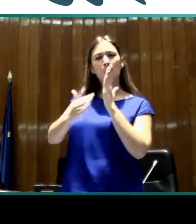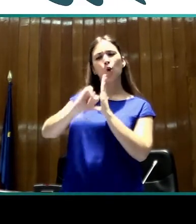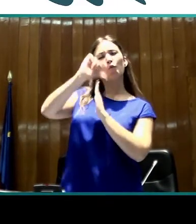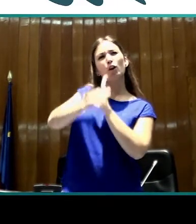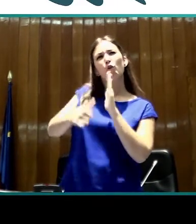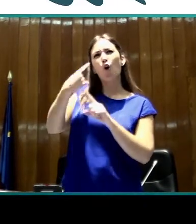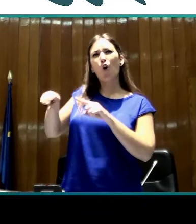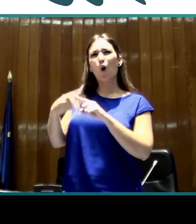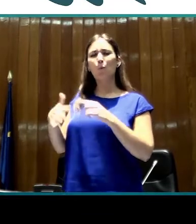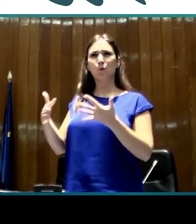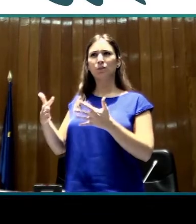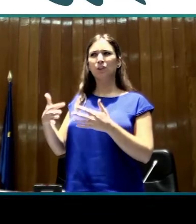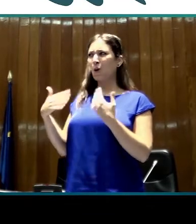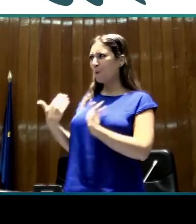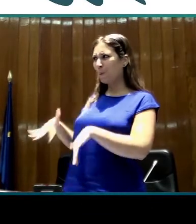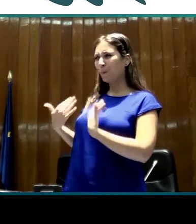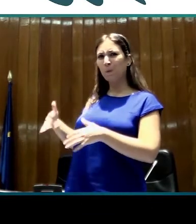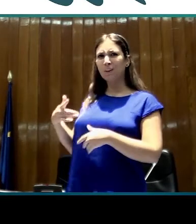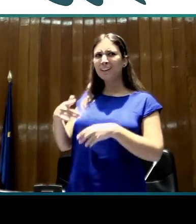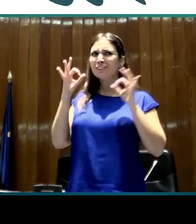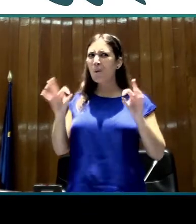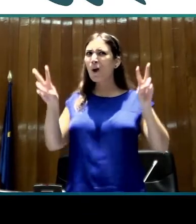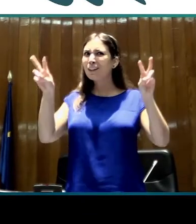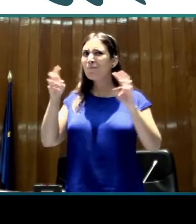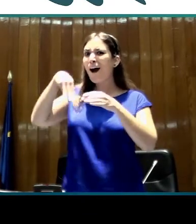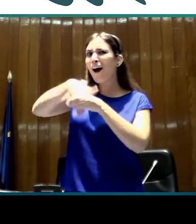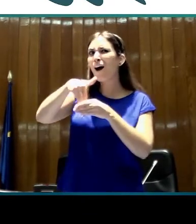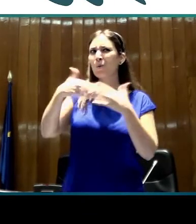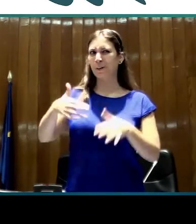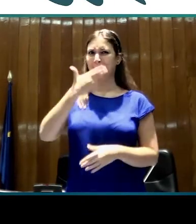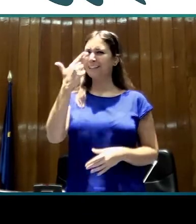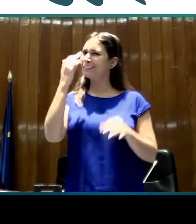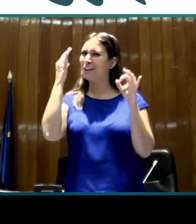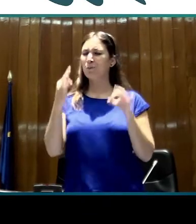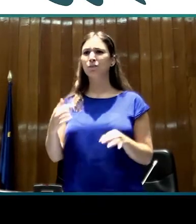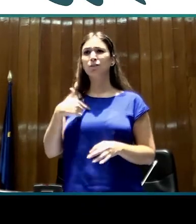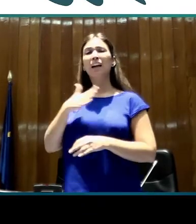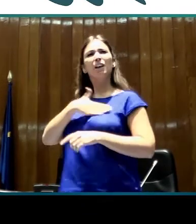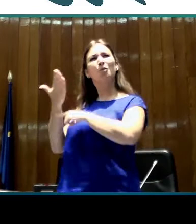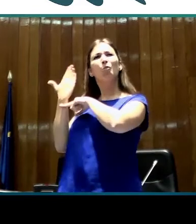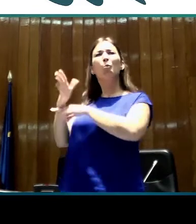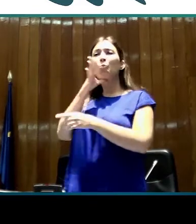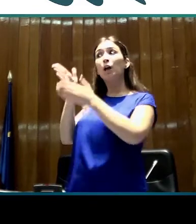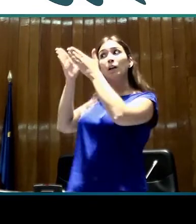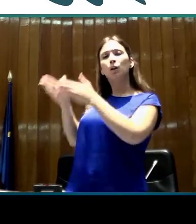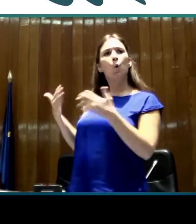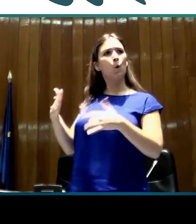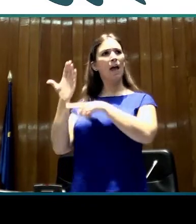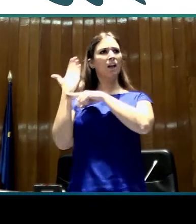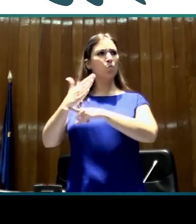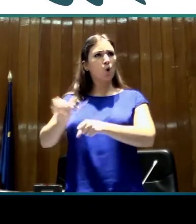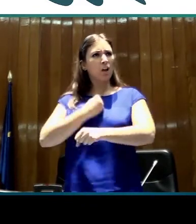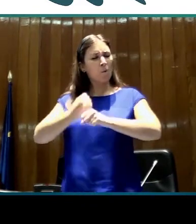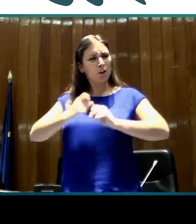configuracionales. Vaya, esto es ya interesantísimo. Quiero presentarlo porque es un ejemplo de trabajo y de